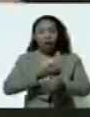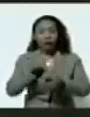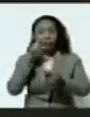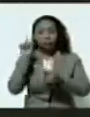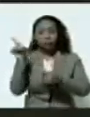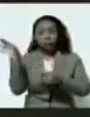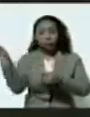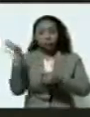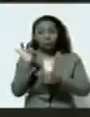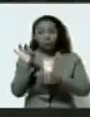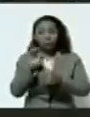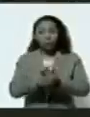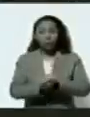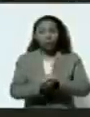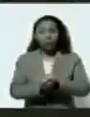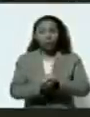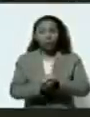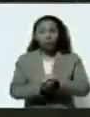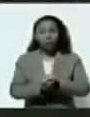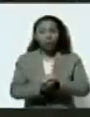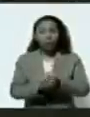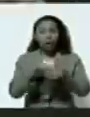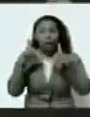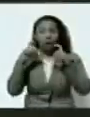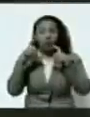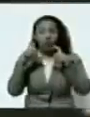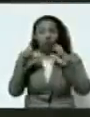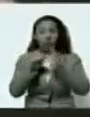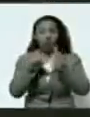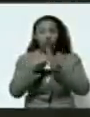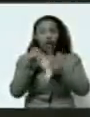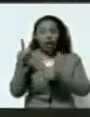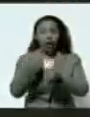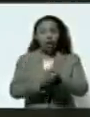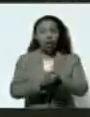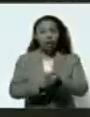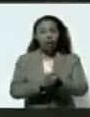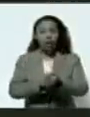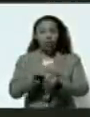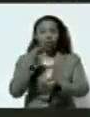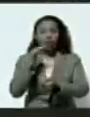de allí. La foto donde está el hermano de Fabiana,